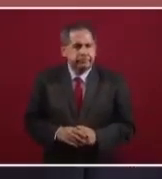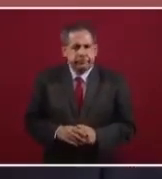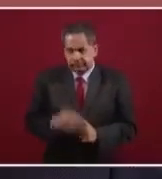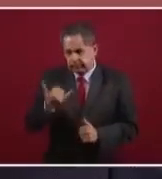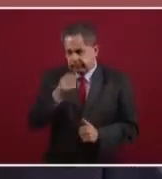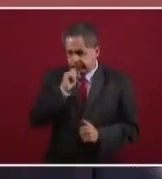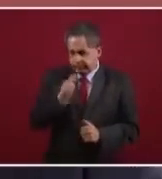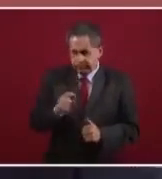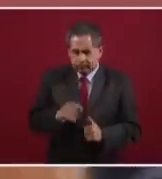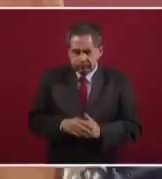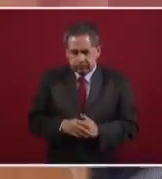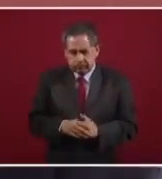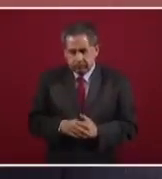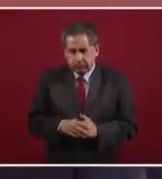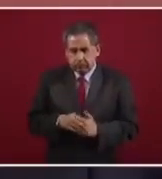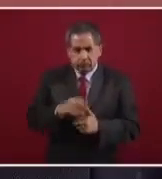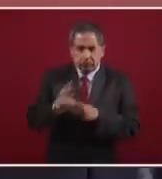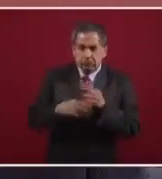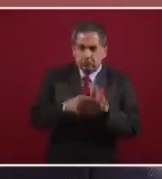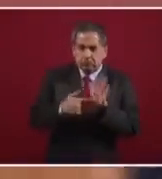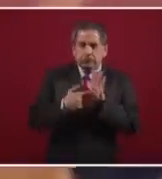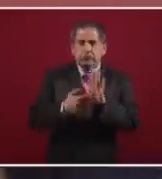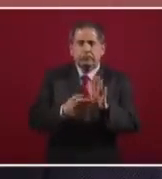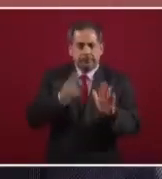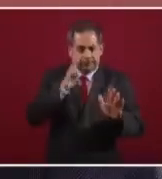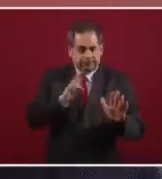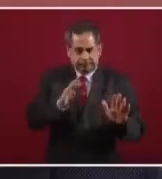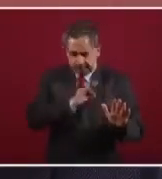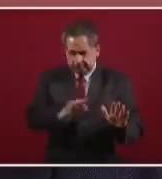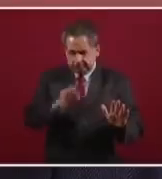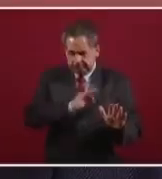y se está demostrando que se puede